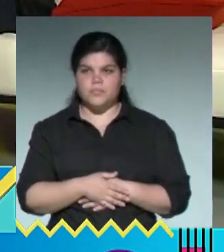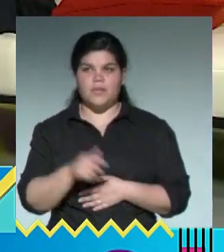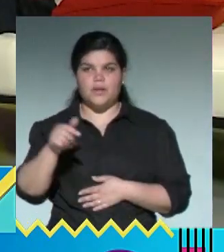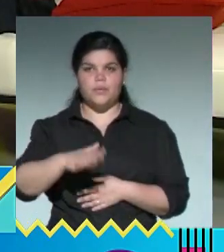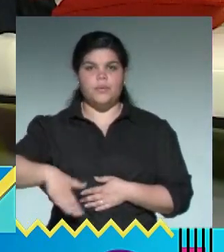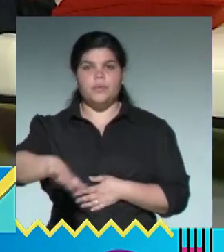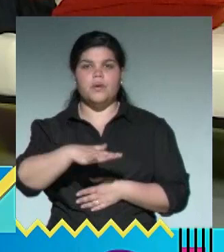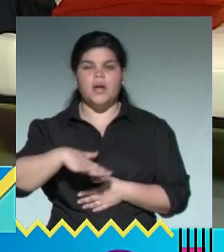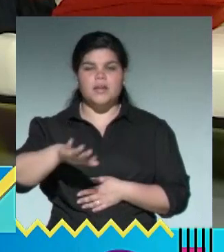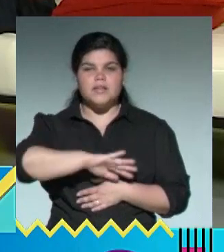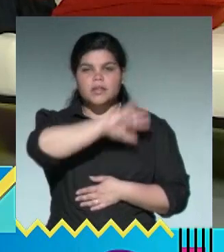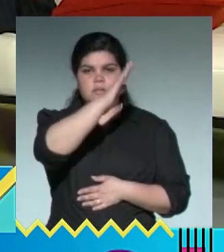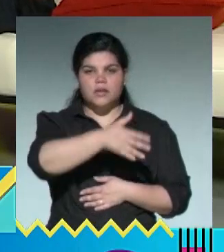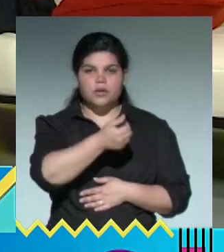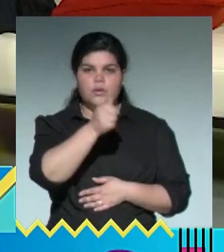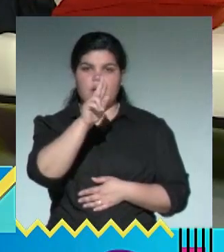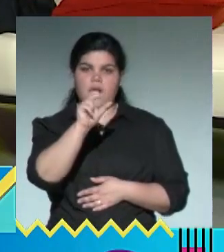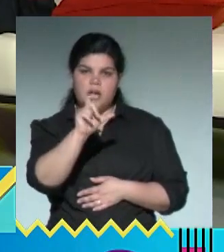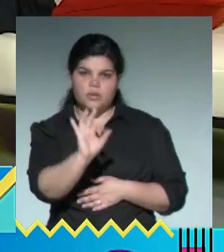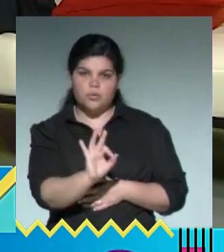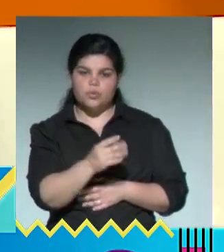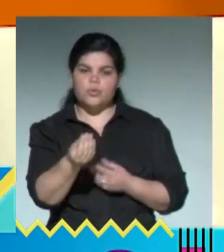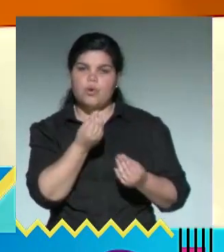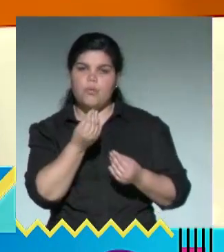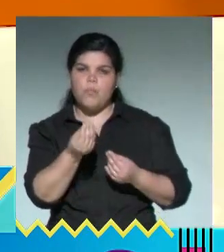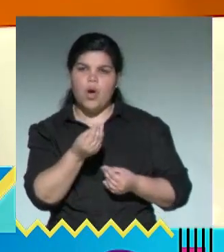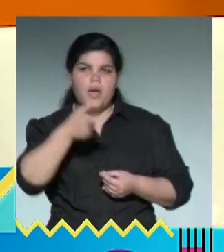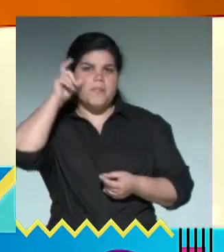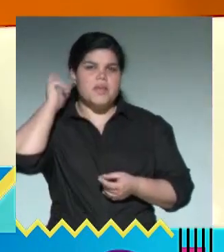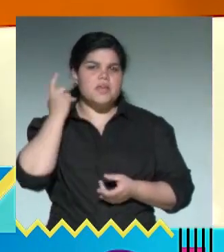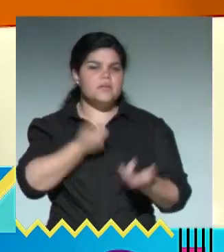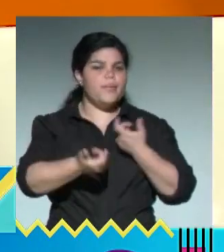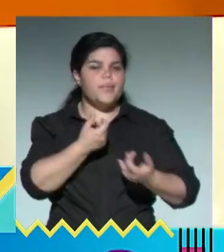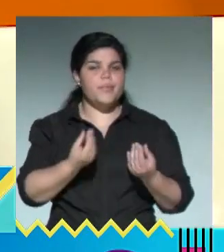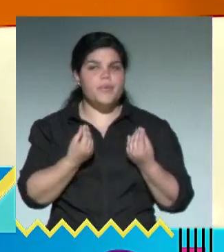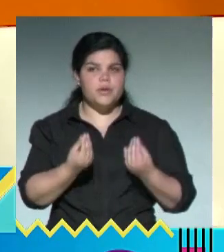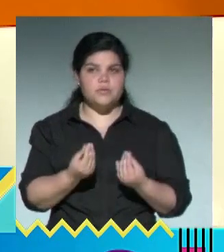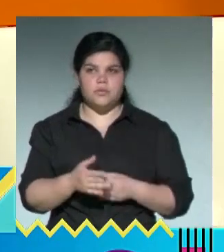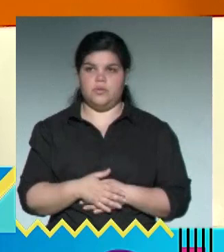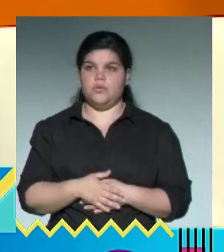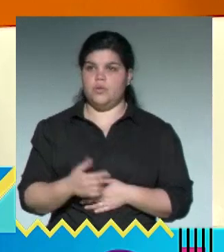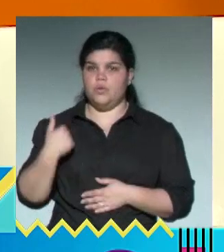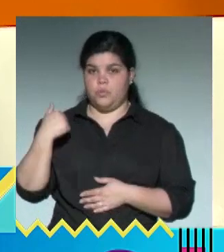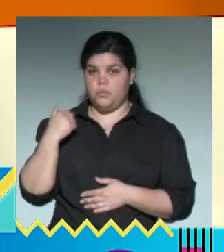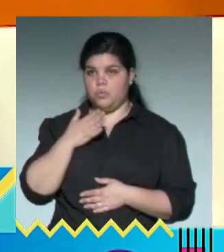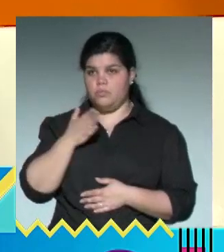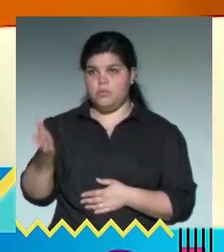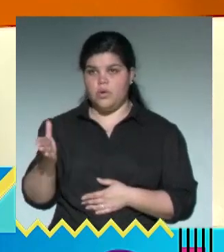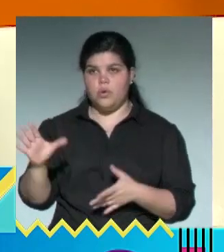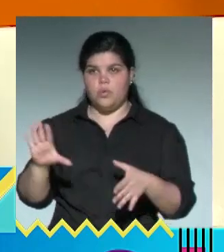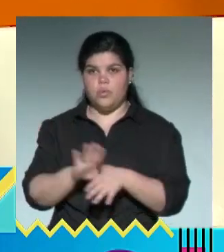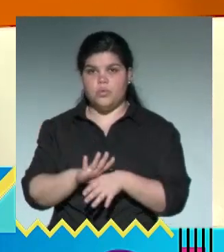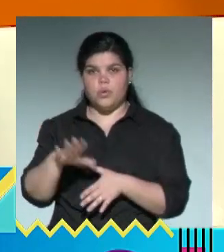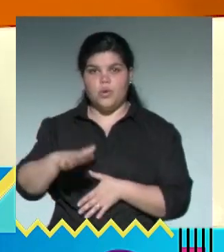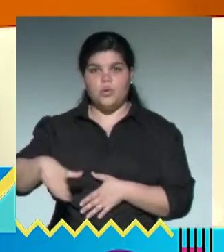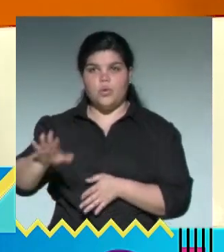Cerro Arco, que nos cuenten un poco el operativo, la experiencia. Bueno, yo me encontraba haciendo una prevención en el espacio, en el